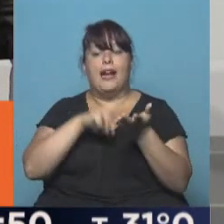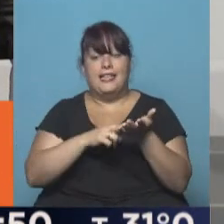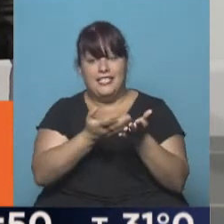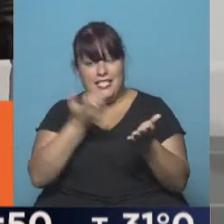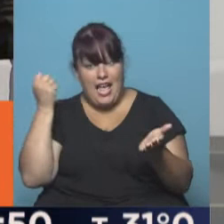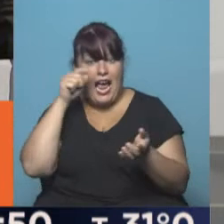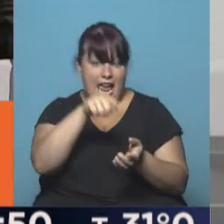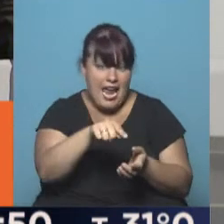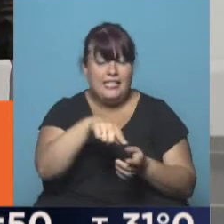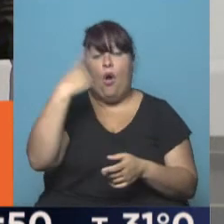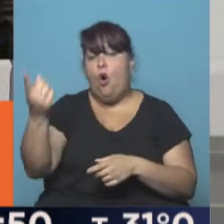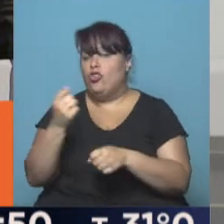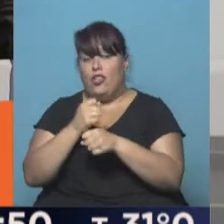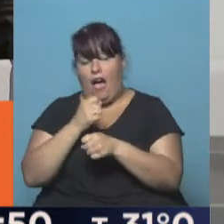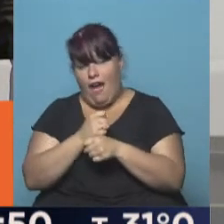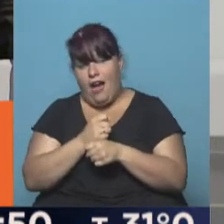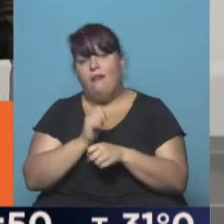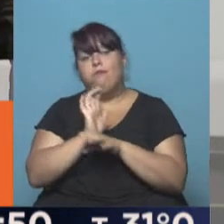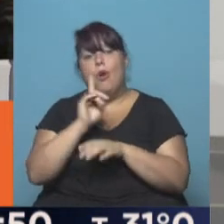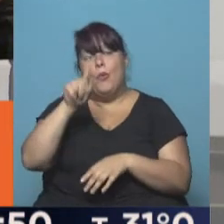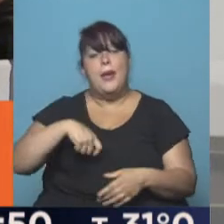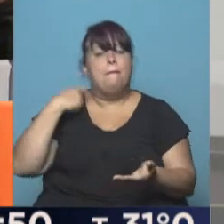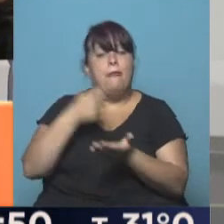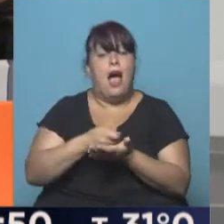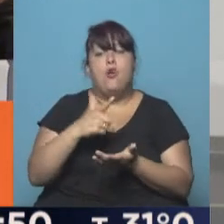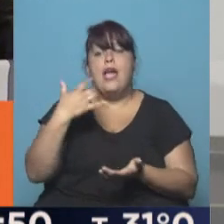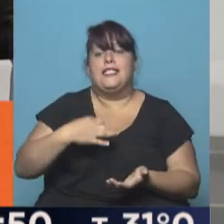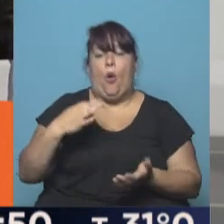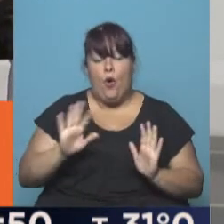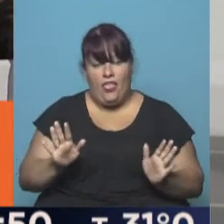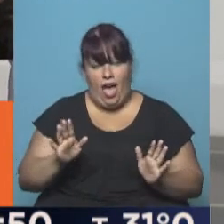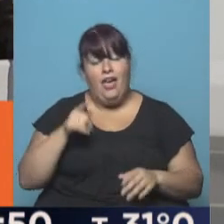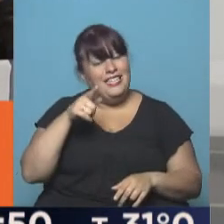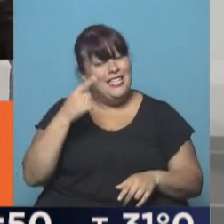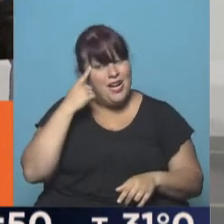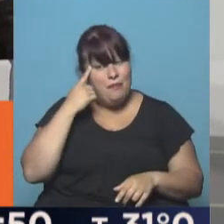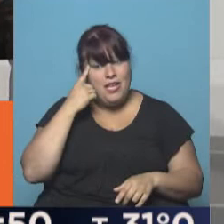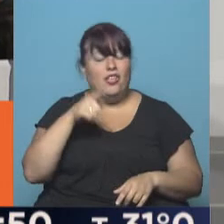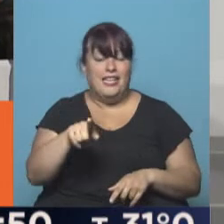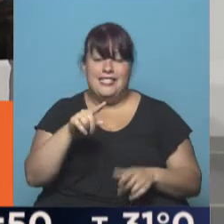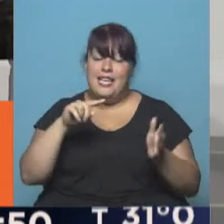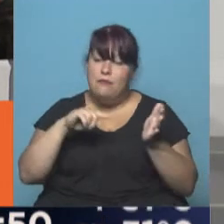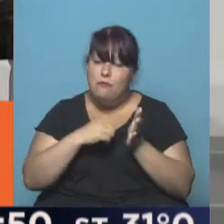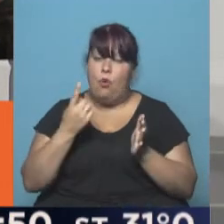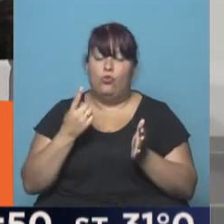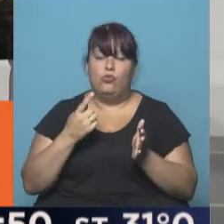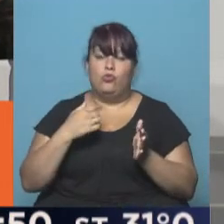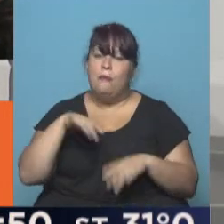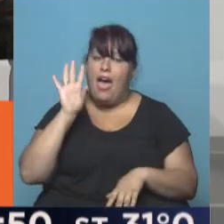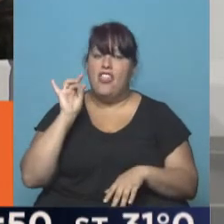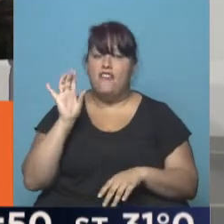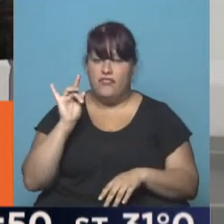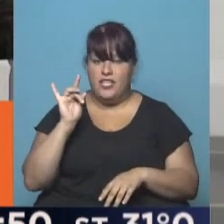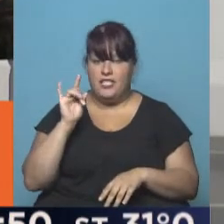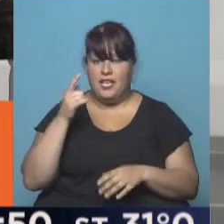de esta o de cualquier otra actividad implicaba abonar inseguridad jurídica, que creo que es el condimento más complejo